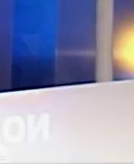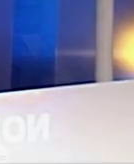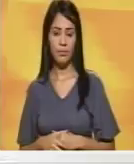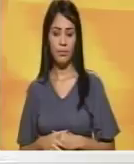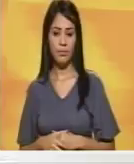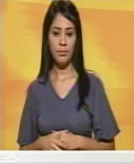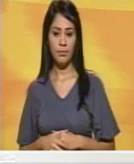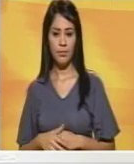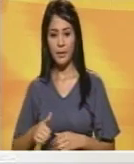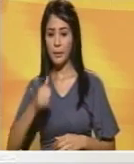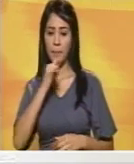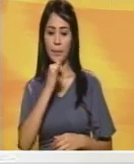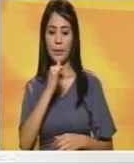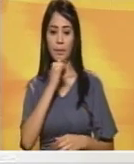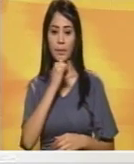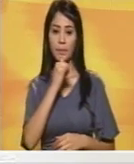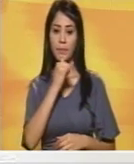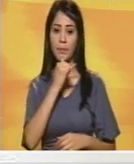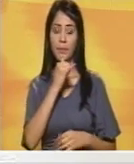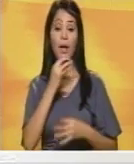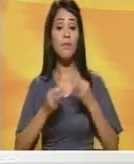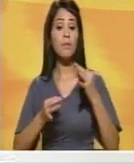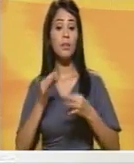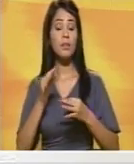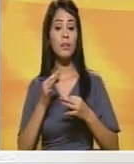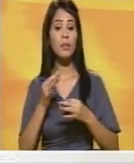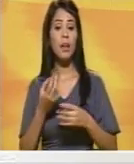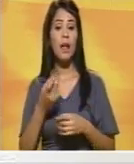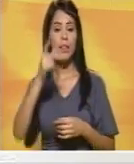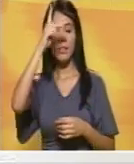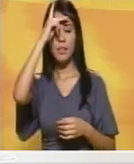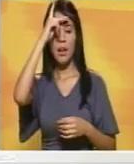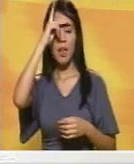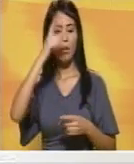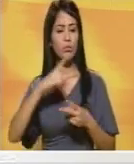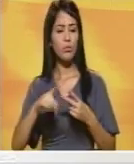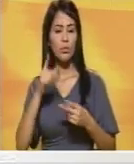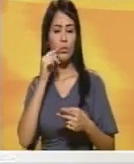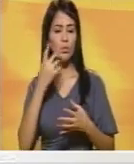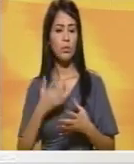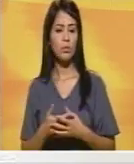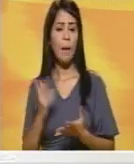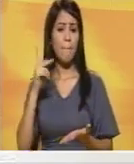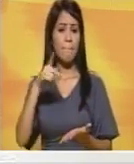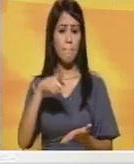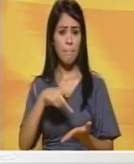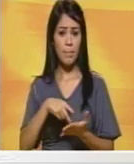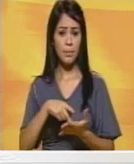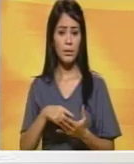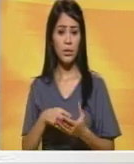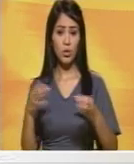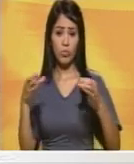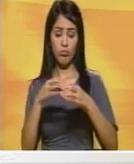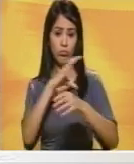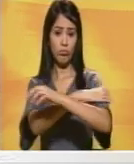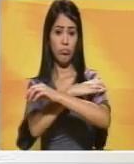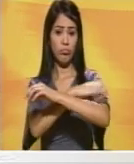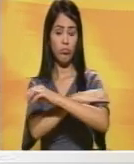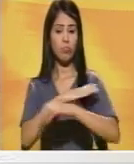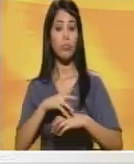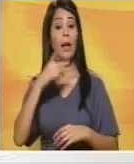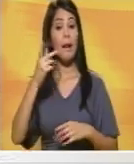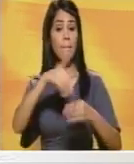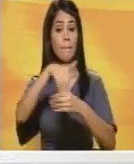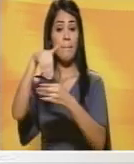De vuelta con más información. El fiscal general de la República, Tarek William Saab, aseguró que la participación de la coalición opositora en las elecciones